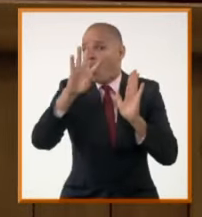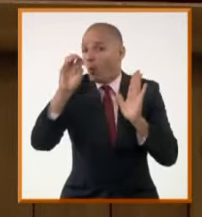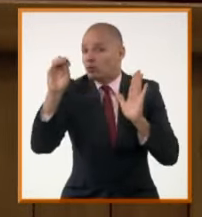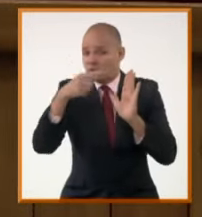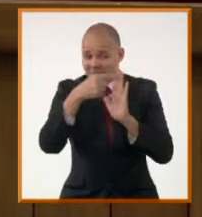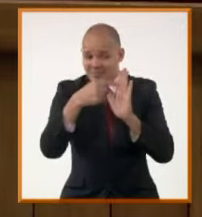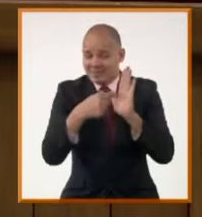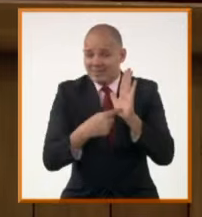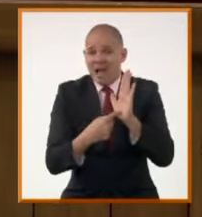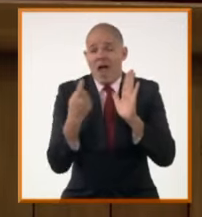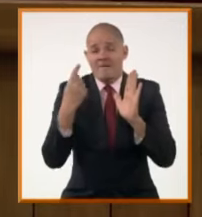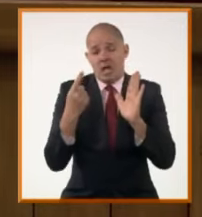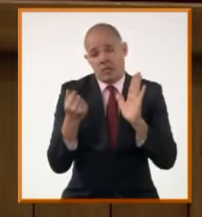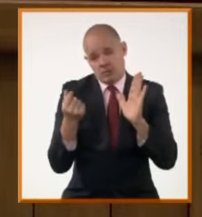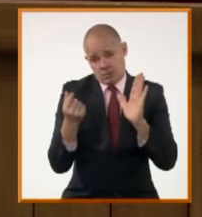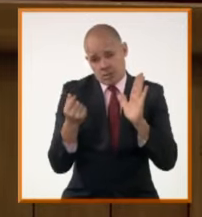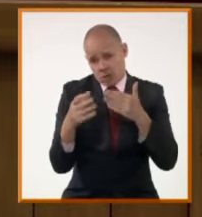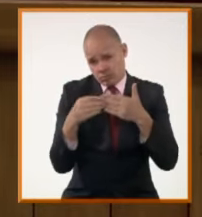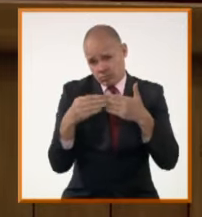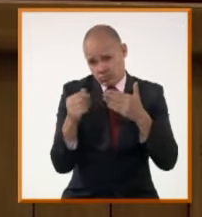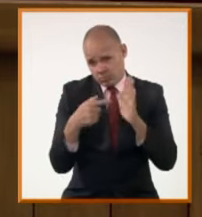recursos,